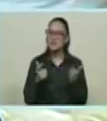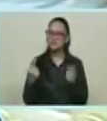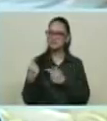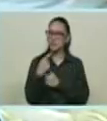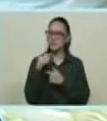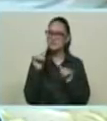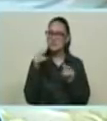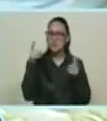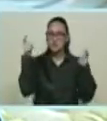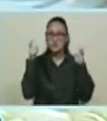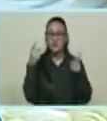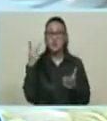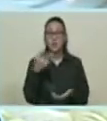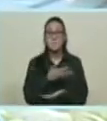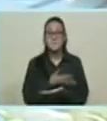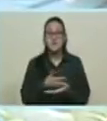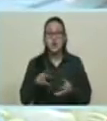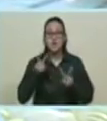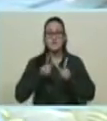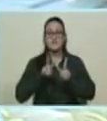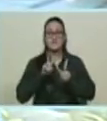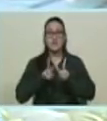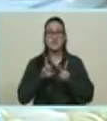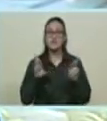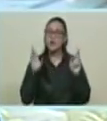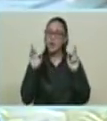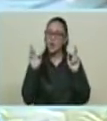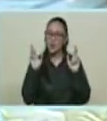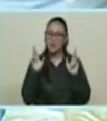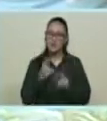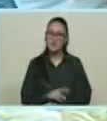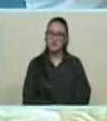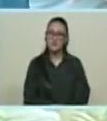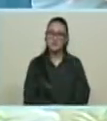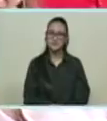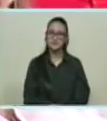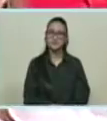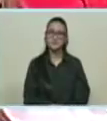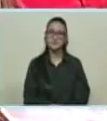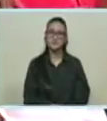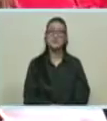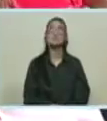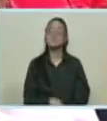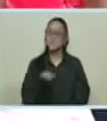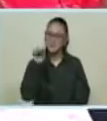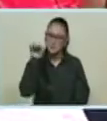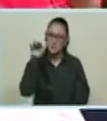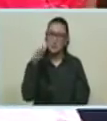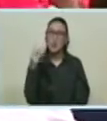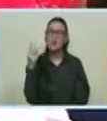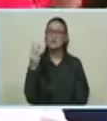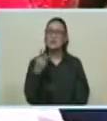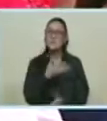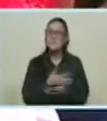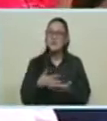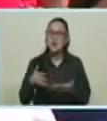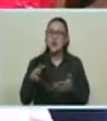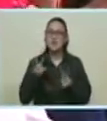Chávez de 2 millones de viviendas de la Gran Misión Vivienda Venezuela, rumbo a las 3 millones 2019.